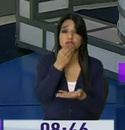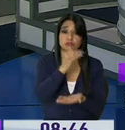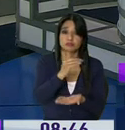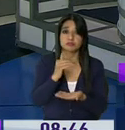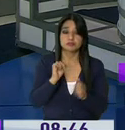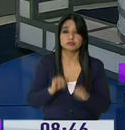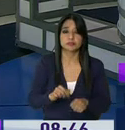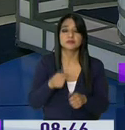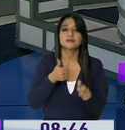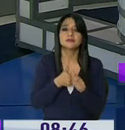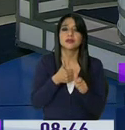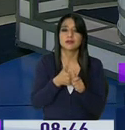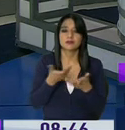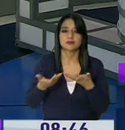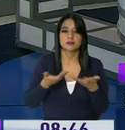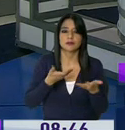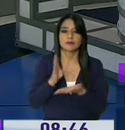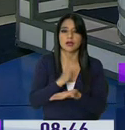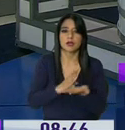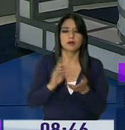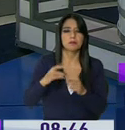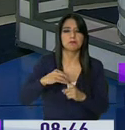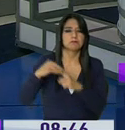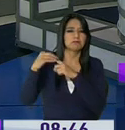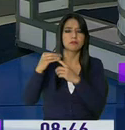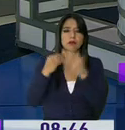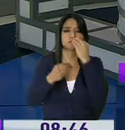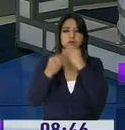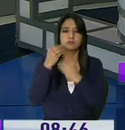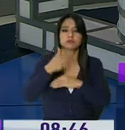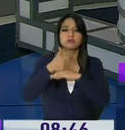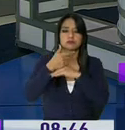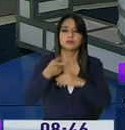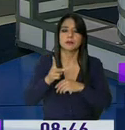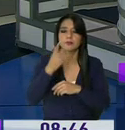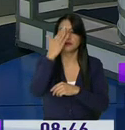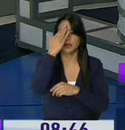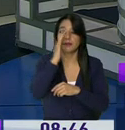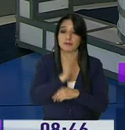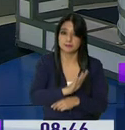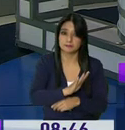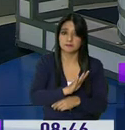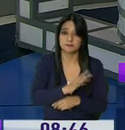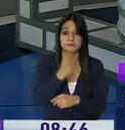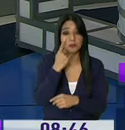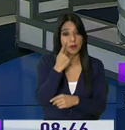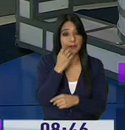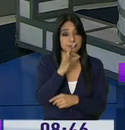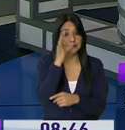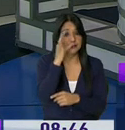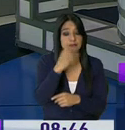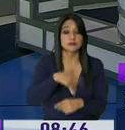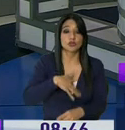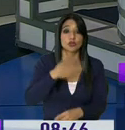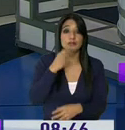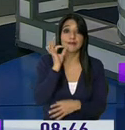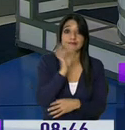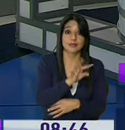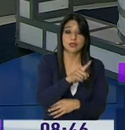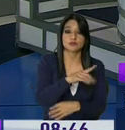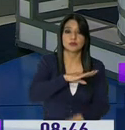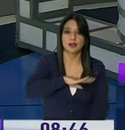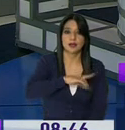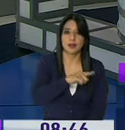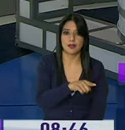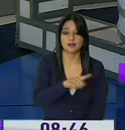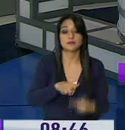barrio. Entendemos que la prioridad es la comida. Y eso también han entendido las autoridades. Entonces, por un lado, las pruebas del COVID-19 lo tiene la alcaldía. Uh-huh.